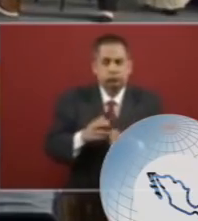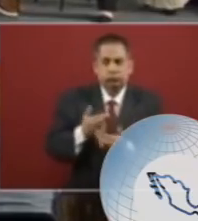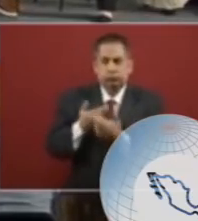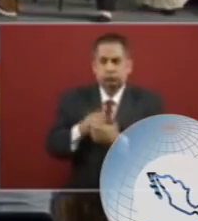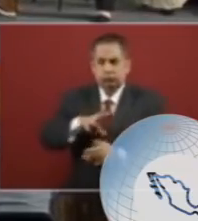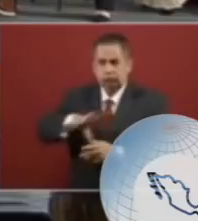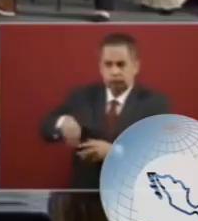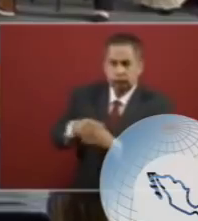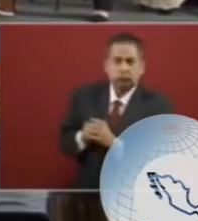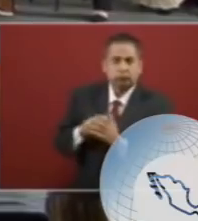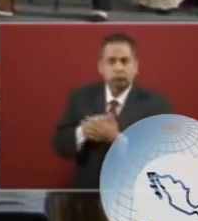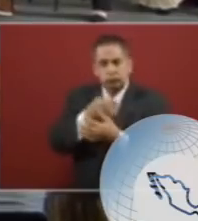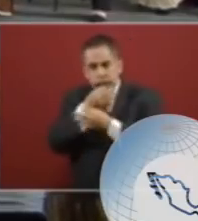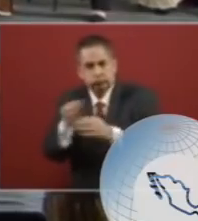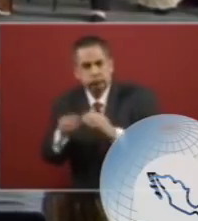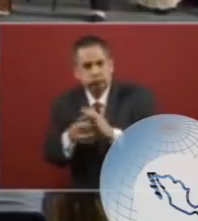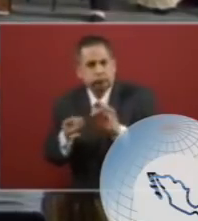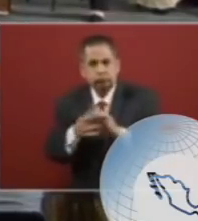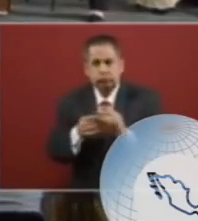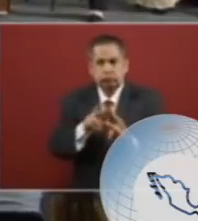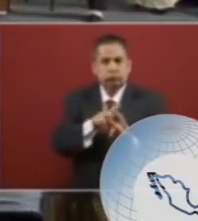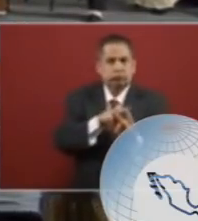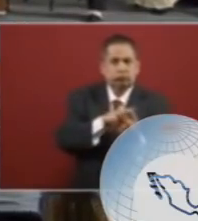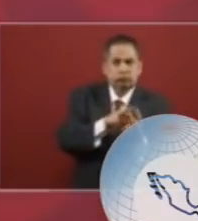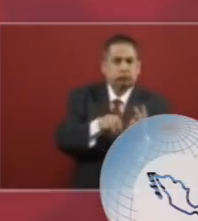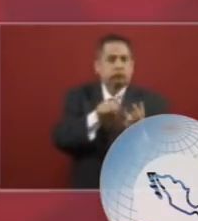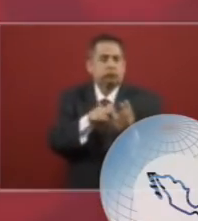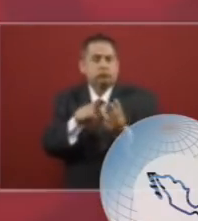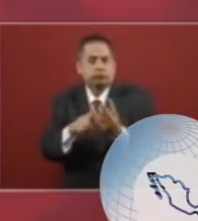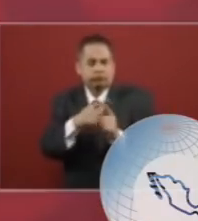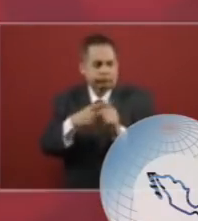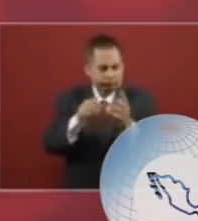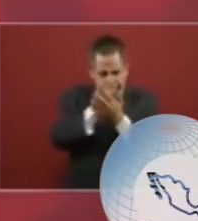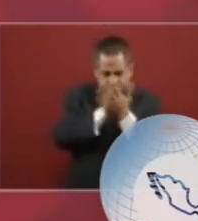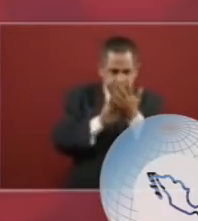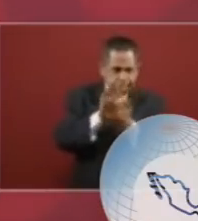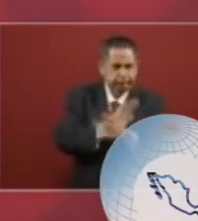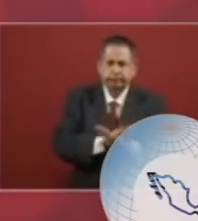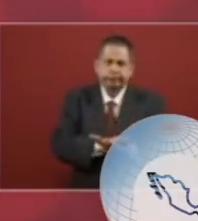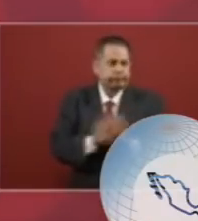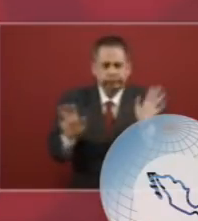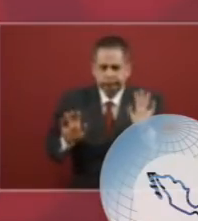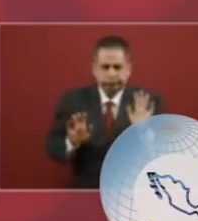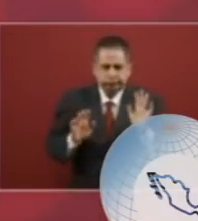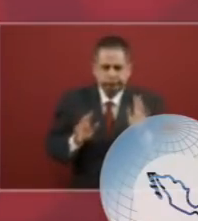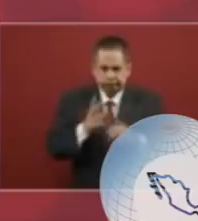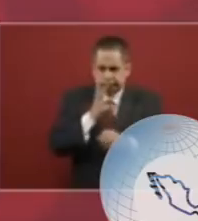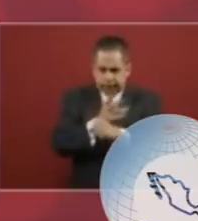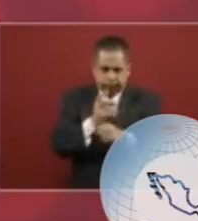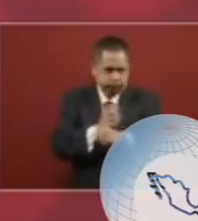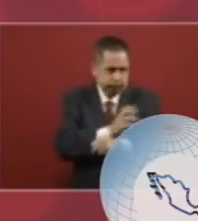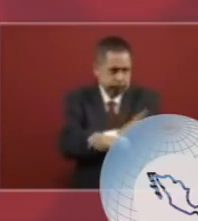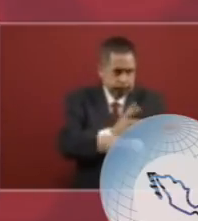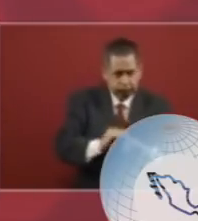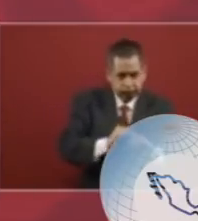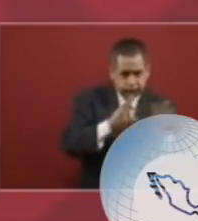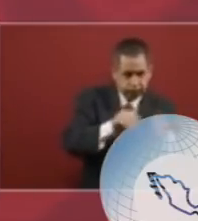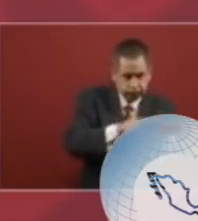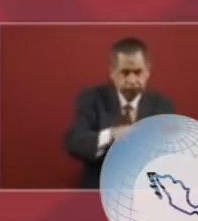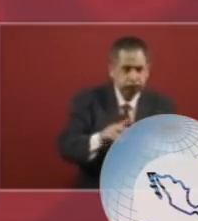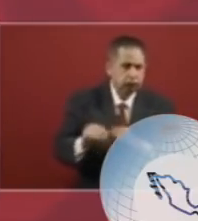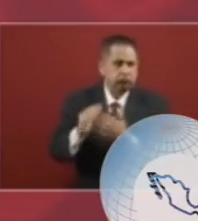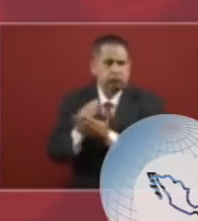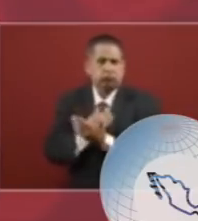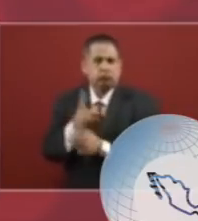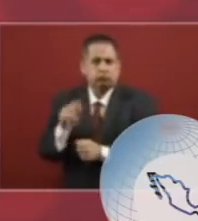reserva total de las declaraciones patrimoniales. Ya no hay esas medias tintas que generaron tanta confusión